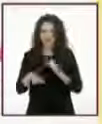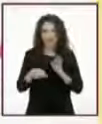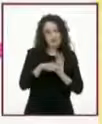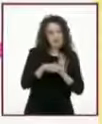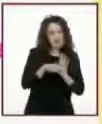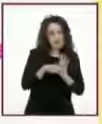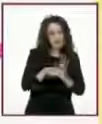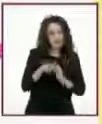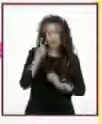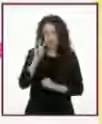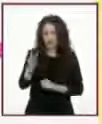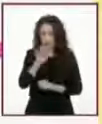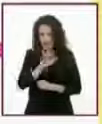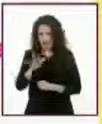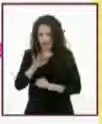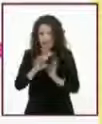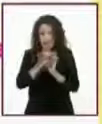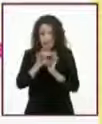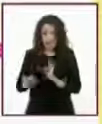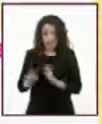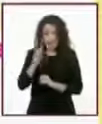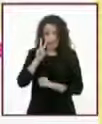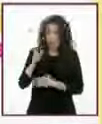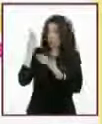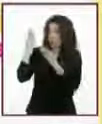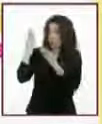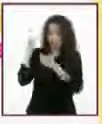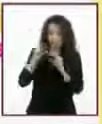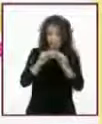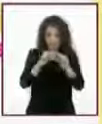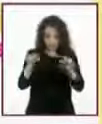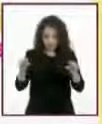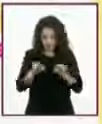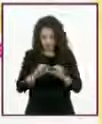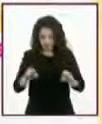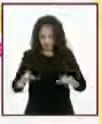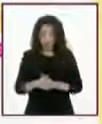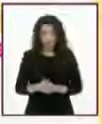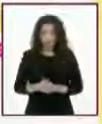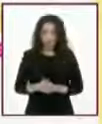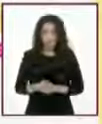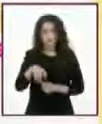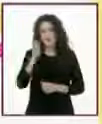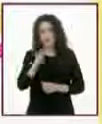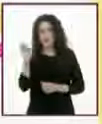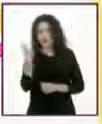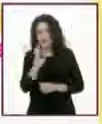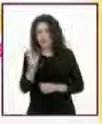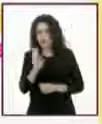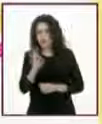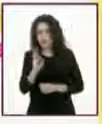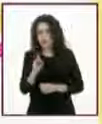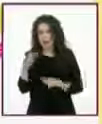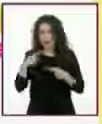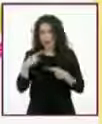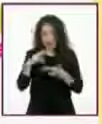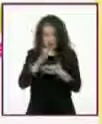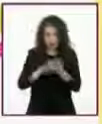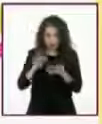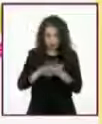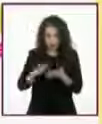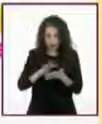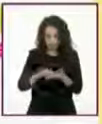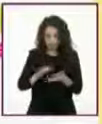En el ejemplo se utiliza la frase ante la objeción para anticipar la posibilidad de que quien la lee no abastezca